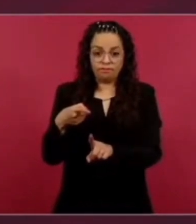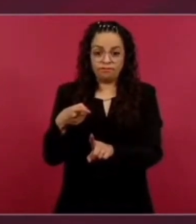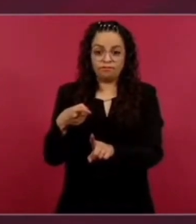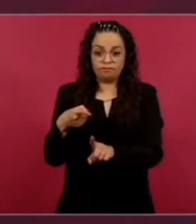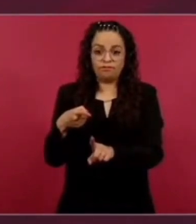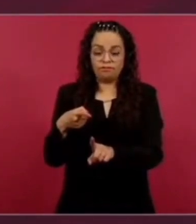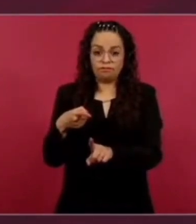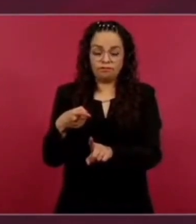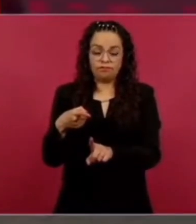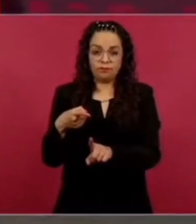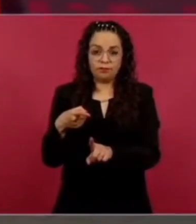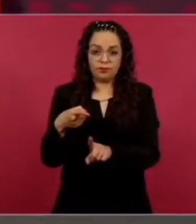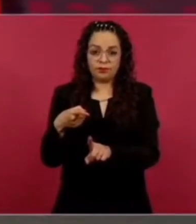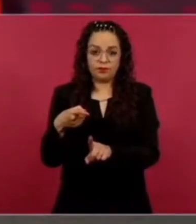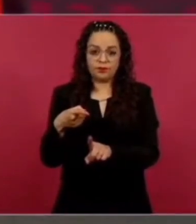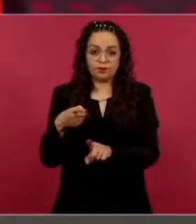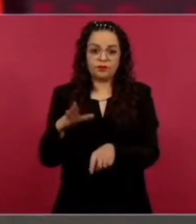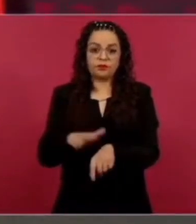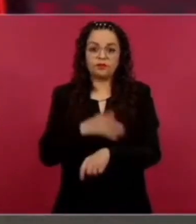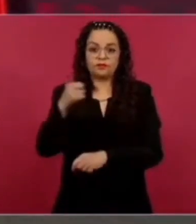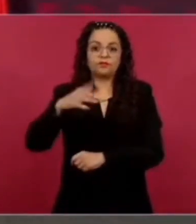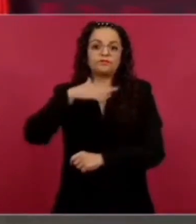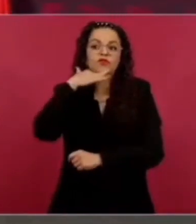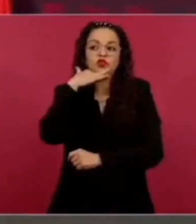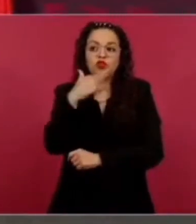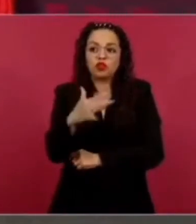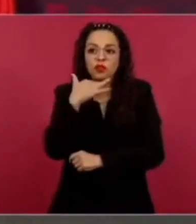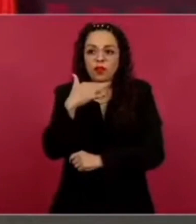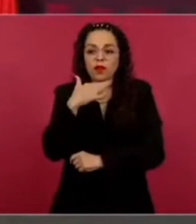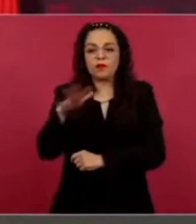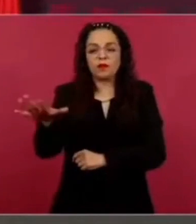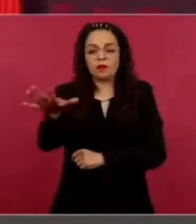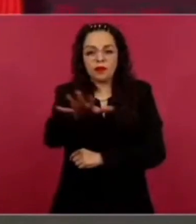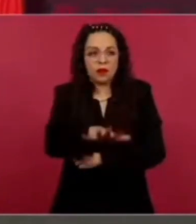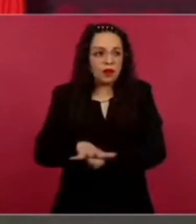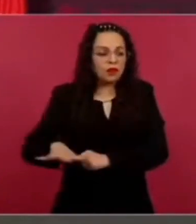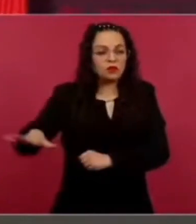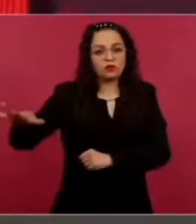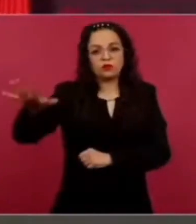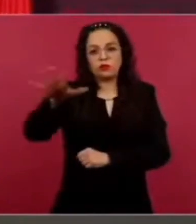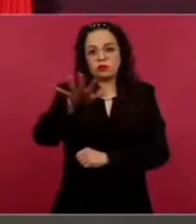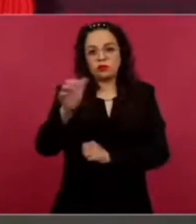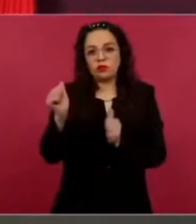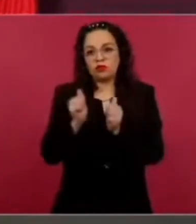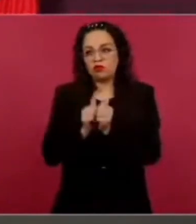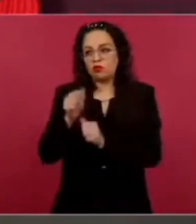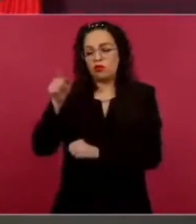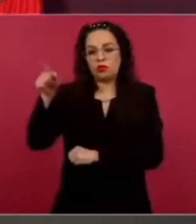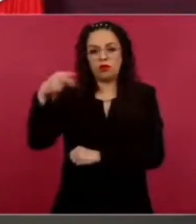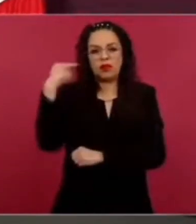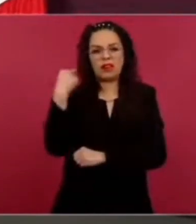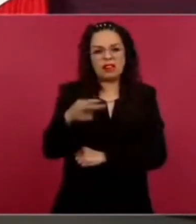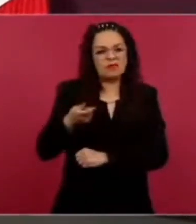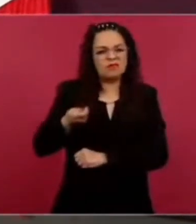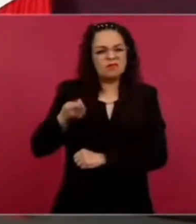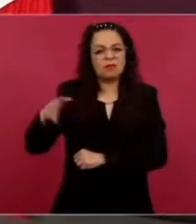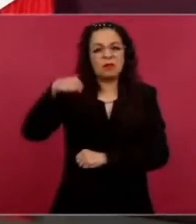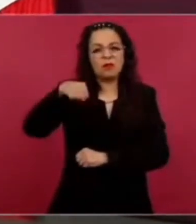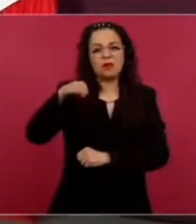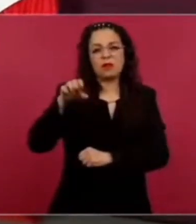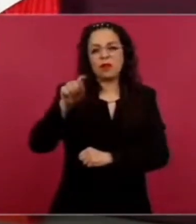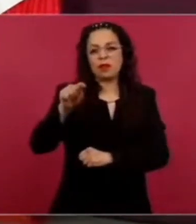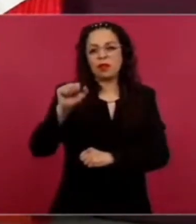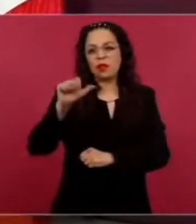la contaminación de las aguas con estos metales pesados